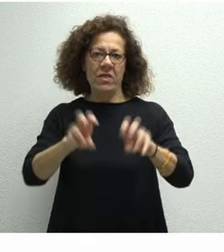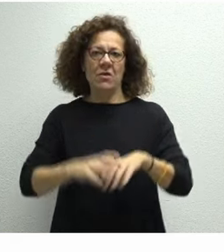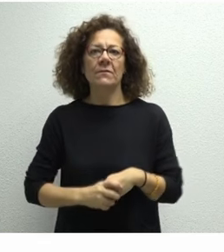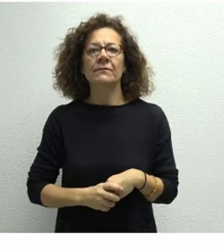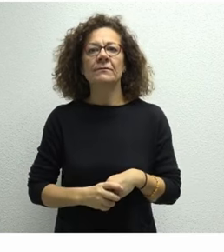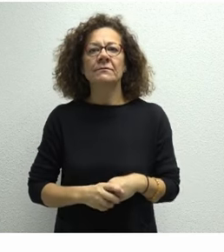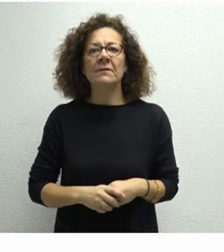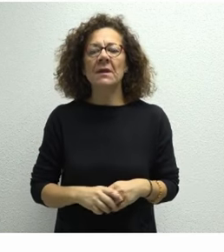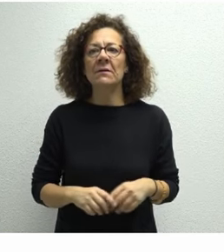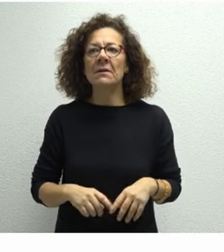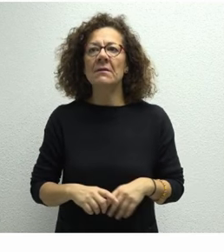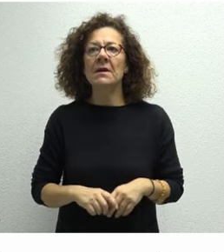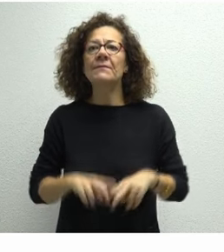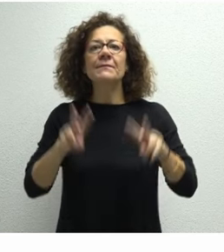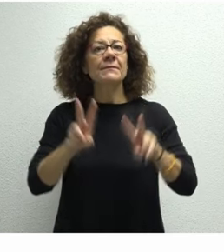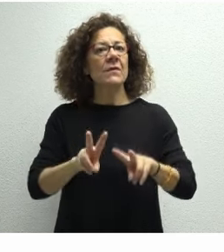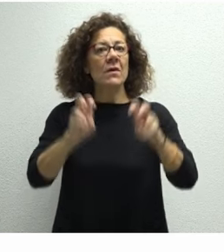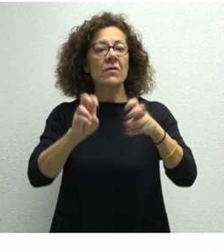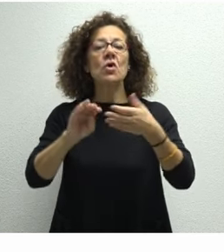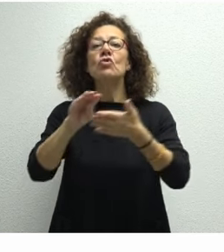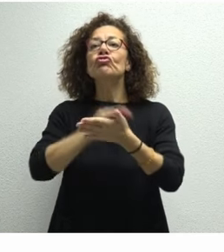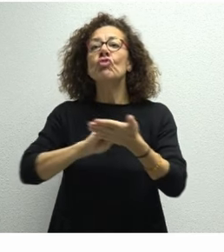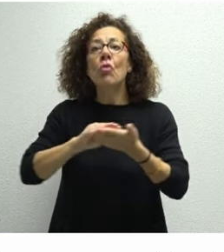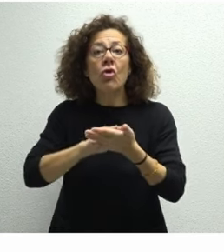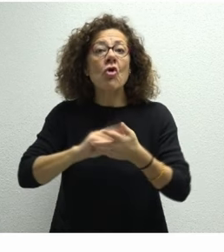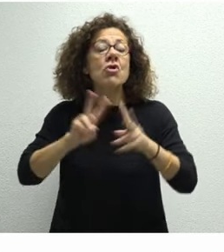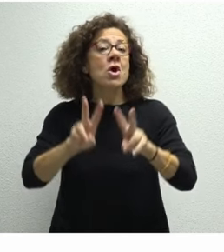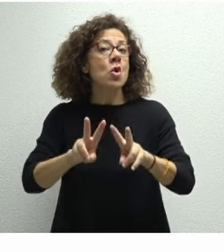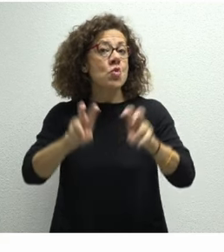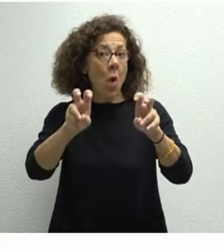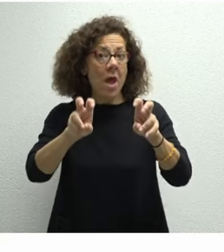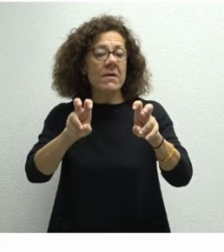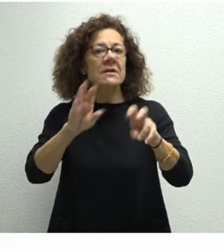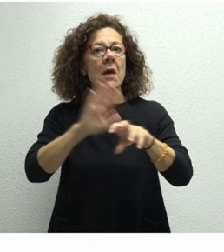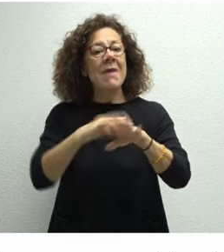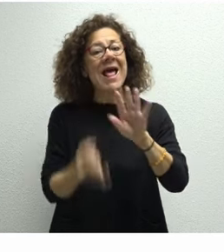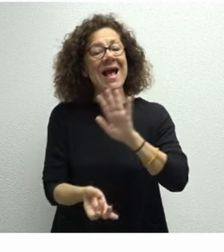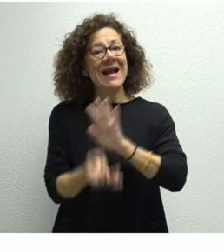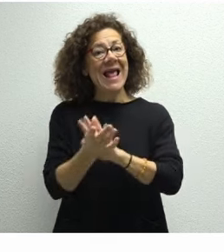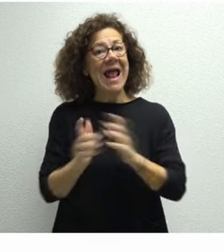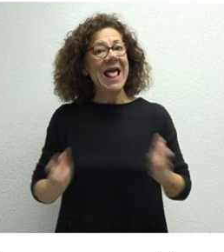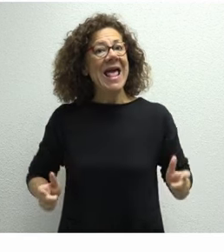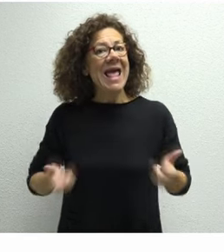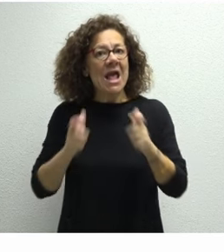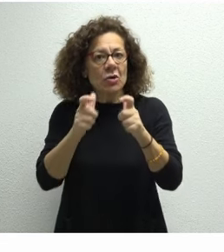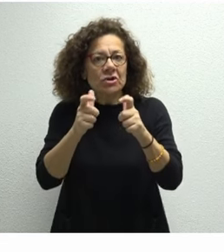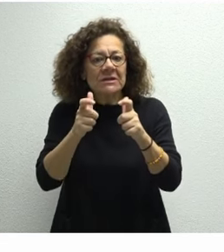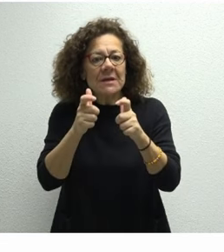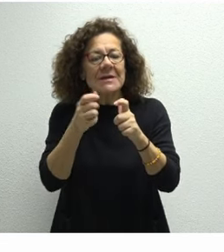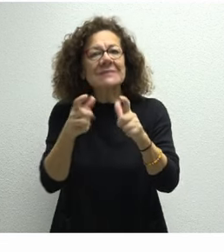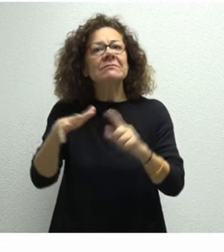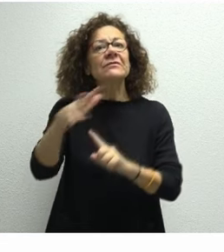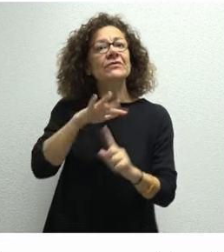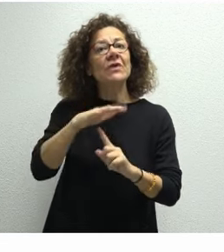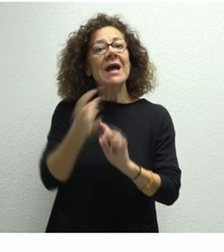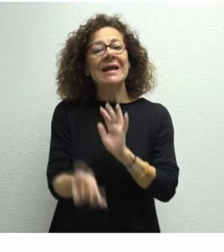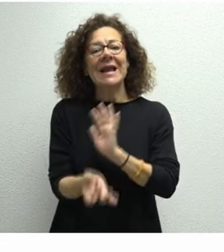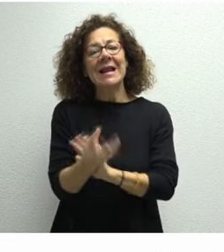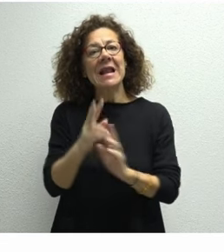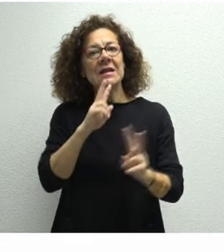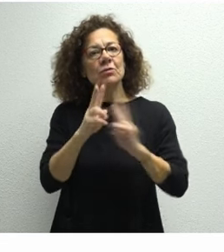de innovación de soluciones eh nuevas para crear ecosistemas que generen mejores